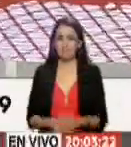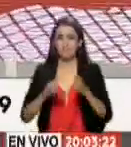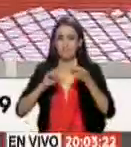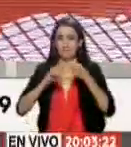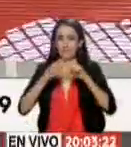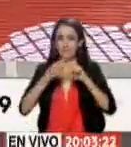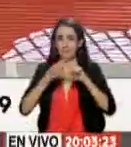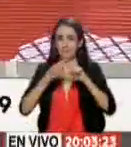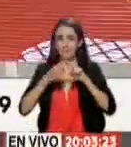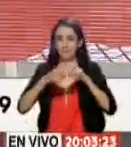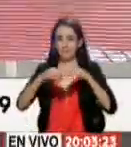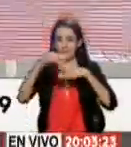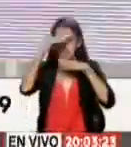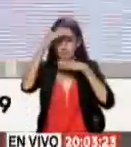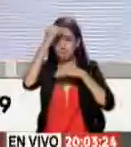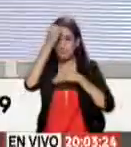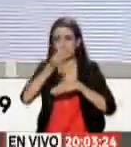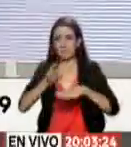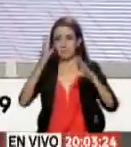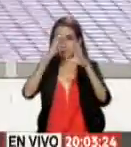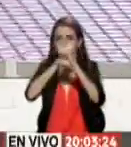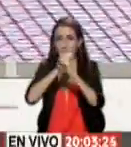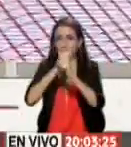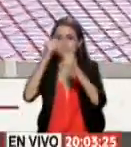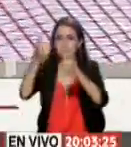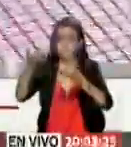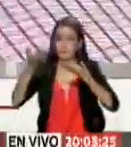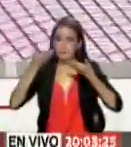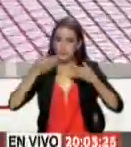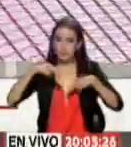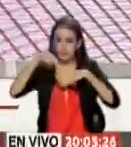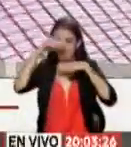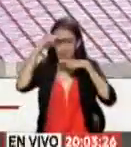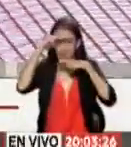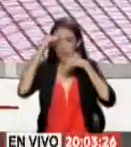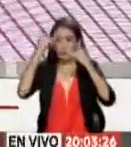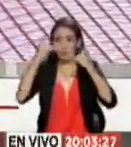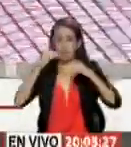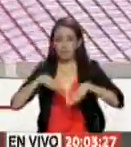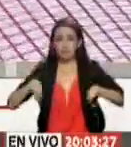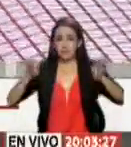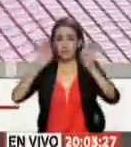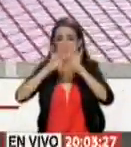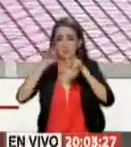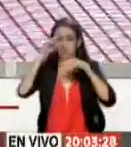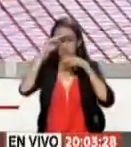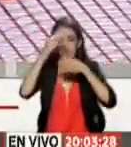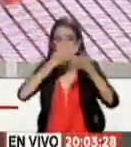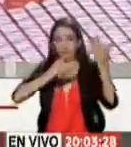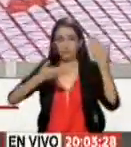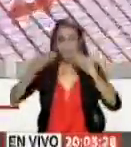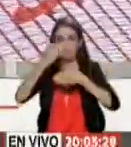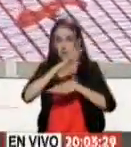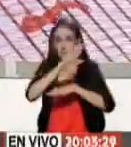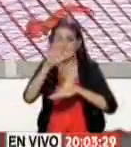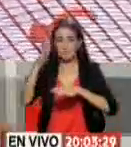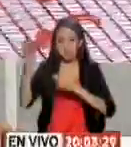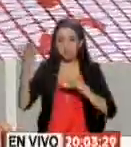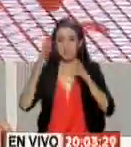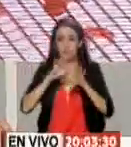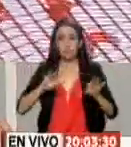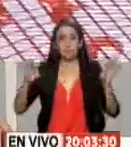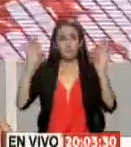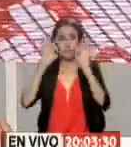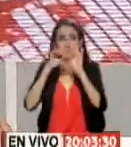amigos televidentes, buenas noches. Les saluda Fabricio Ceballos. Bienvenidos a Telediario Estelar. Importantes noticias para compartir con ustedes. Entre lo